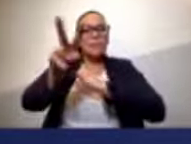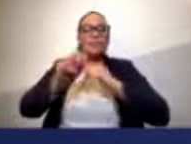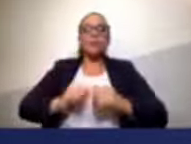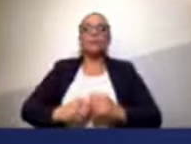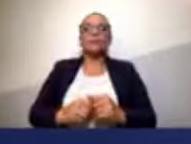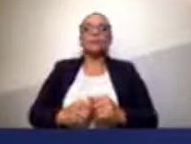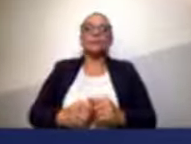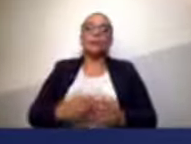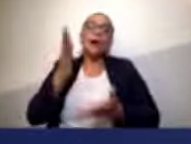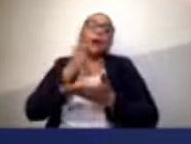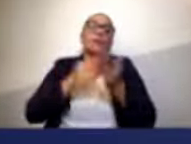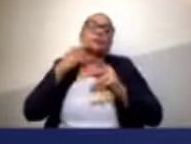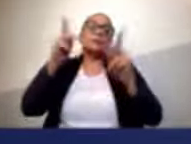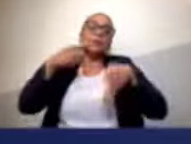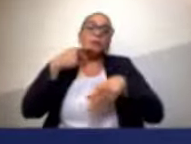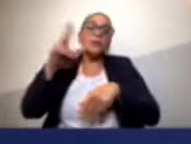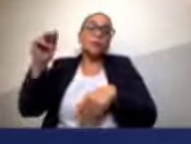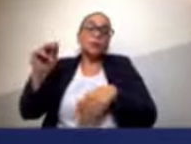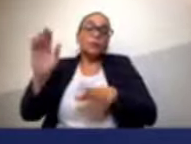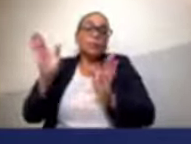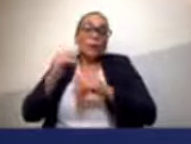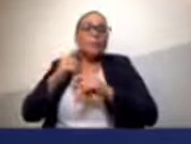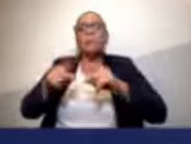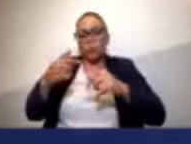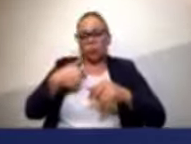aunque algunos digan que no.